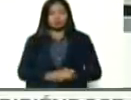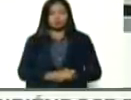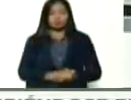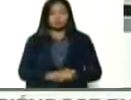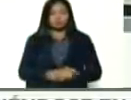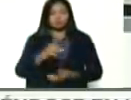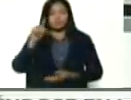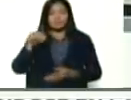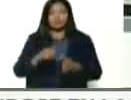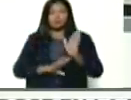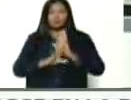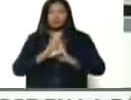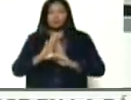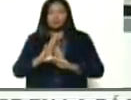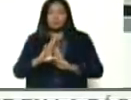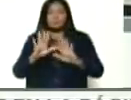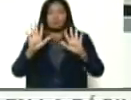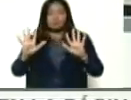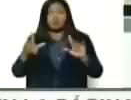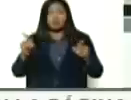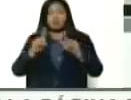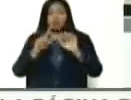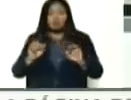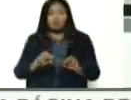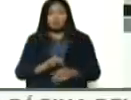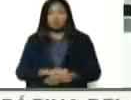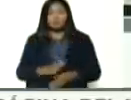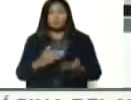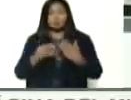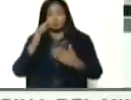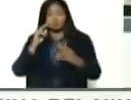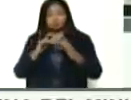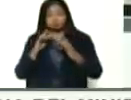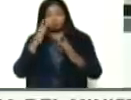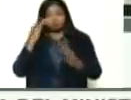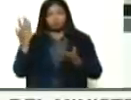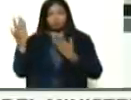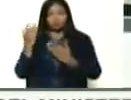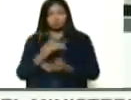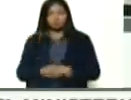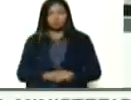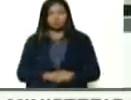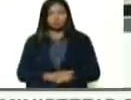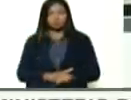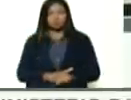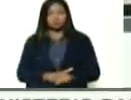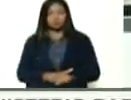vamos a multiplicar la por 10 bueno adelante doctor alvarado